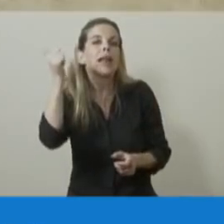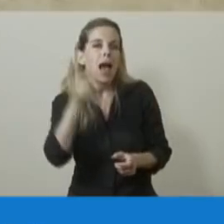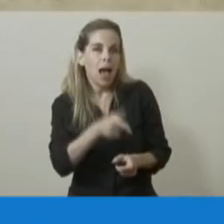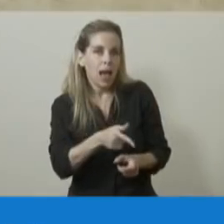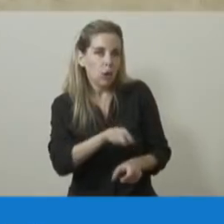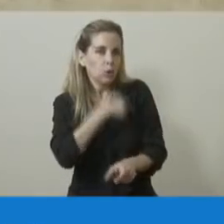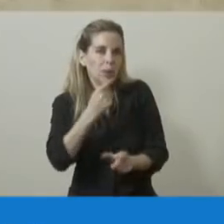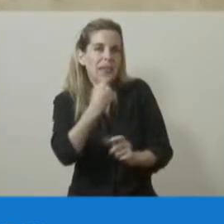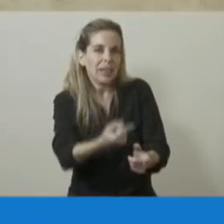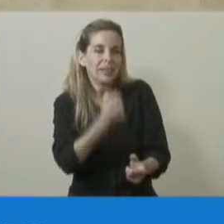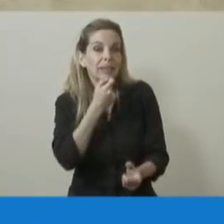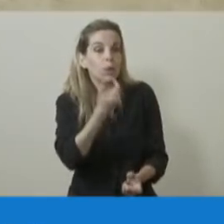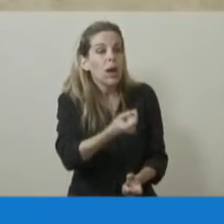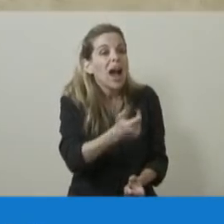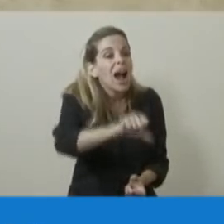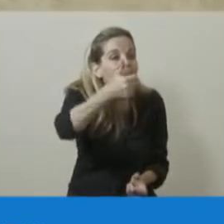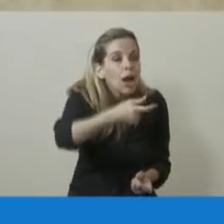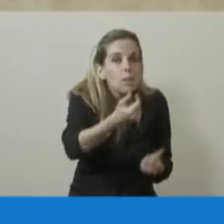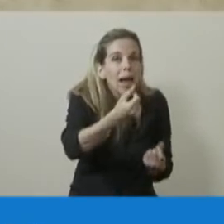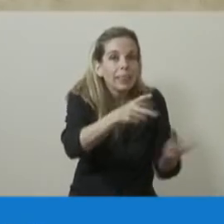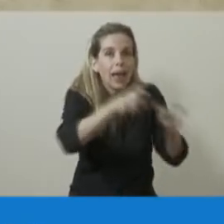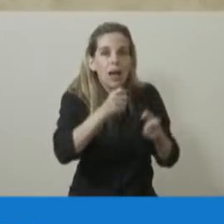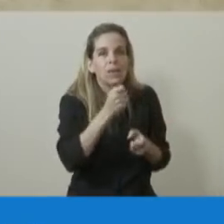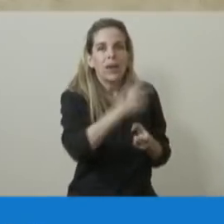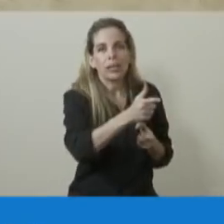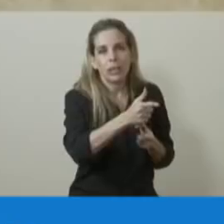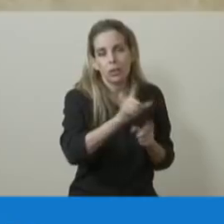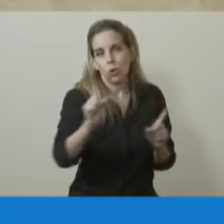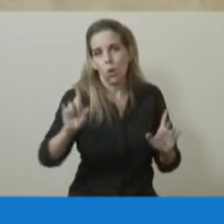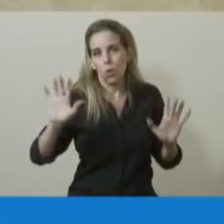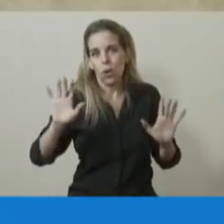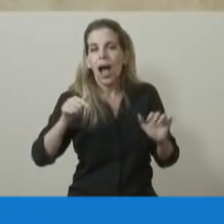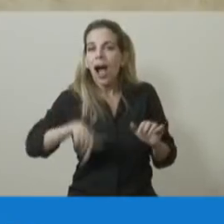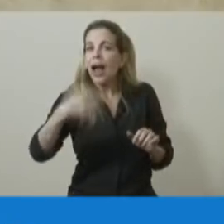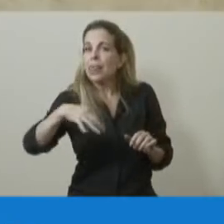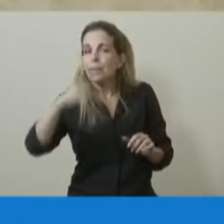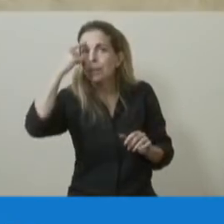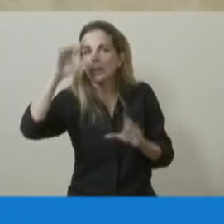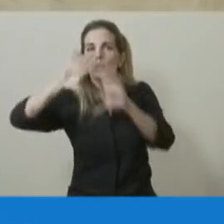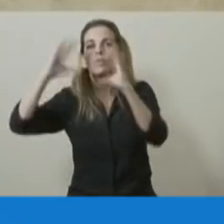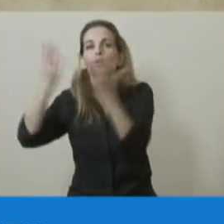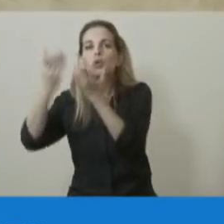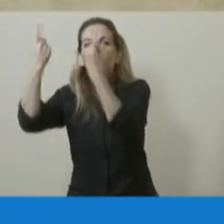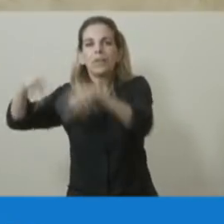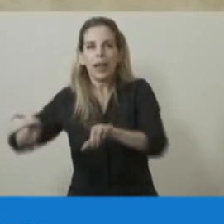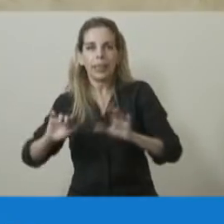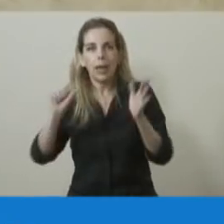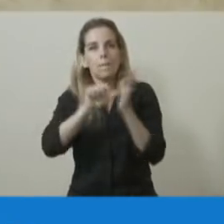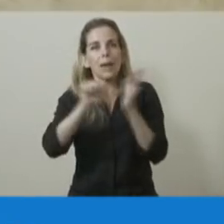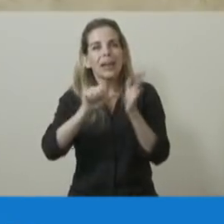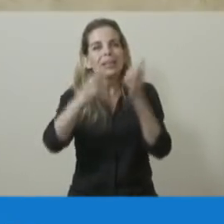también. Nosotros tenemos que construir otro mundo y otro país, más